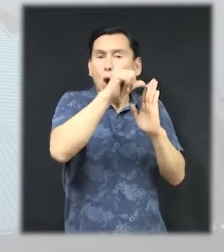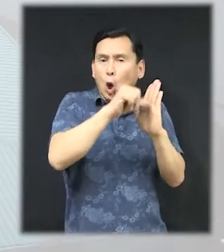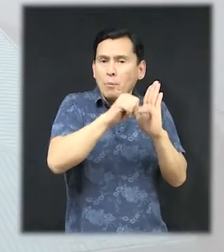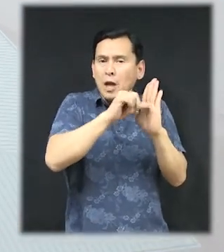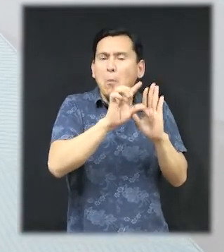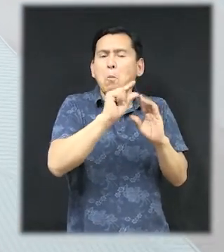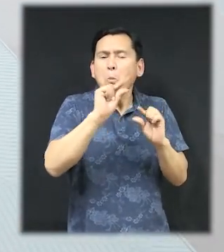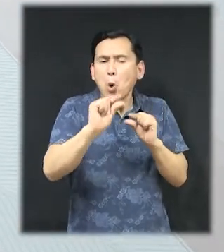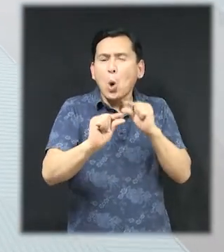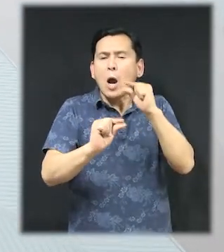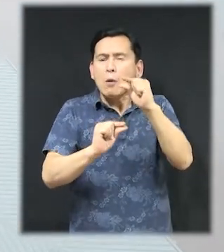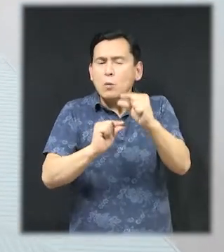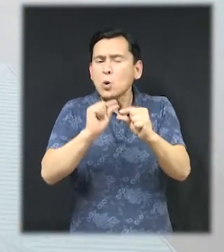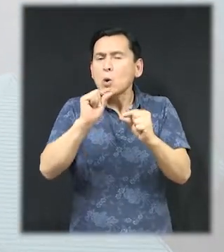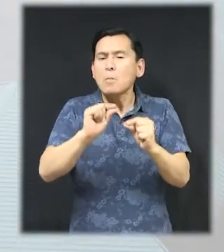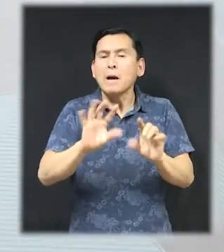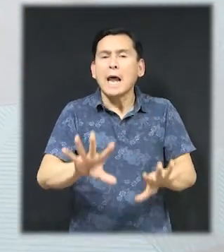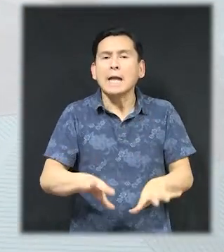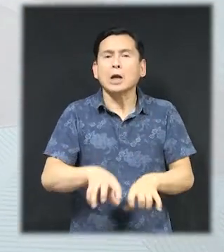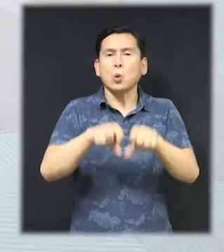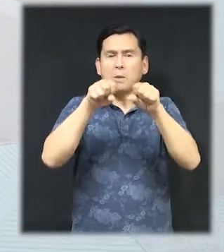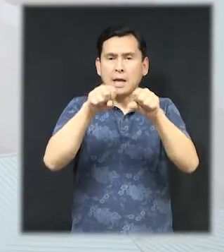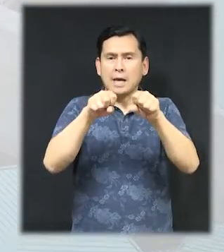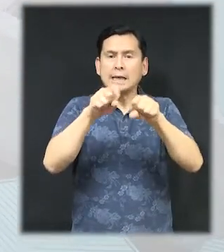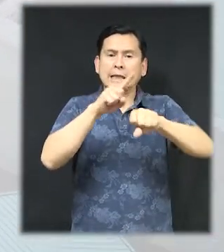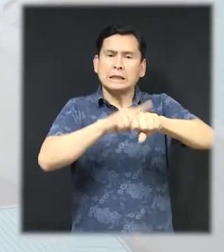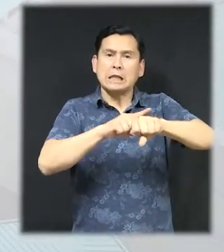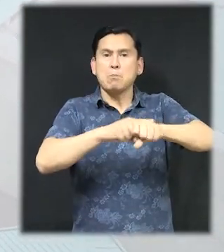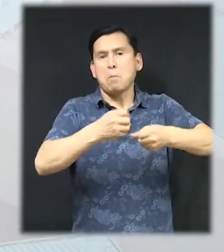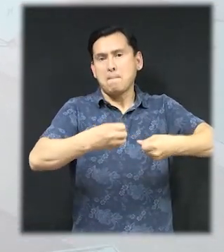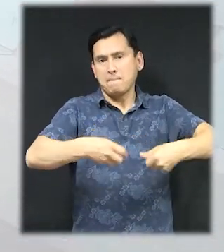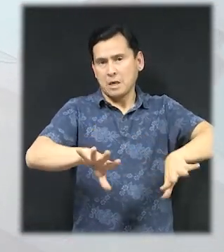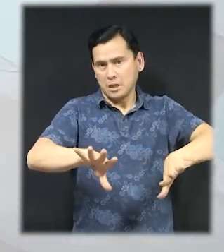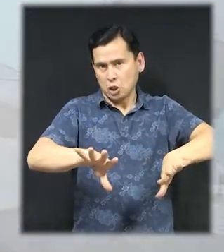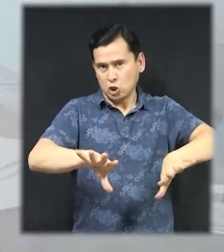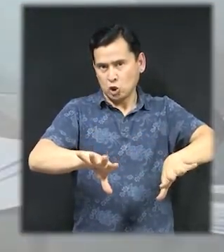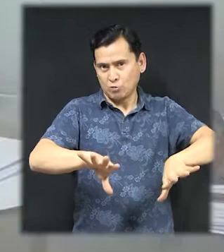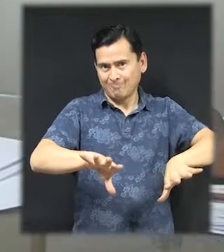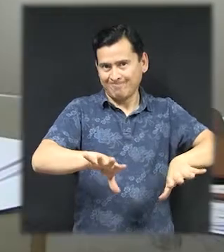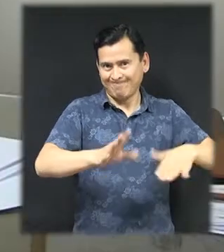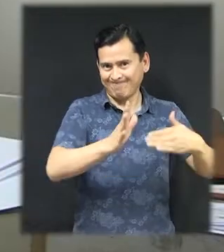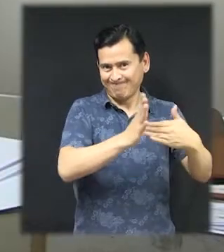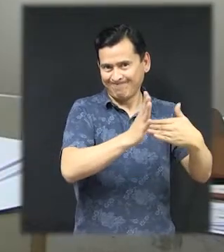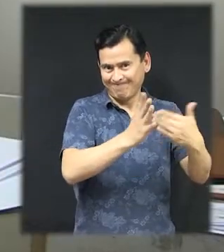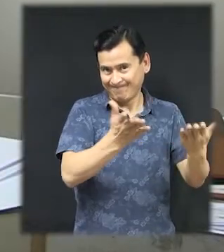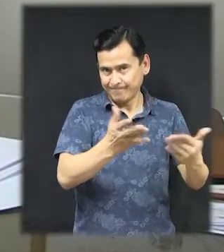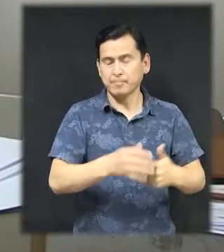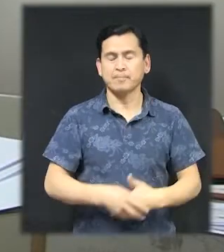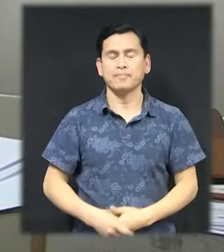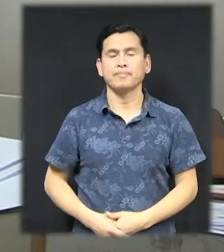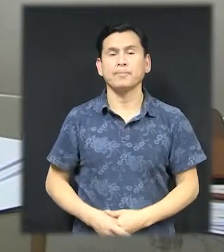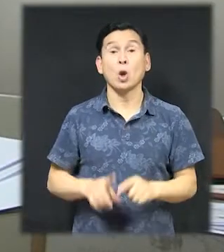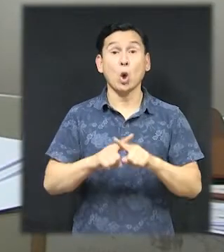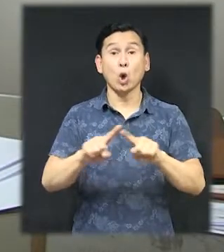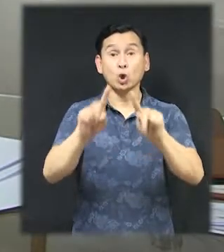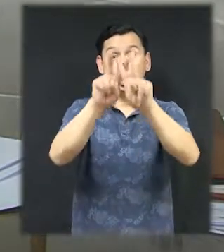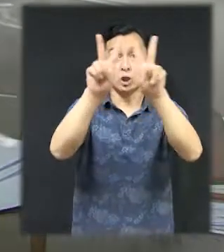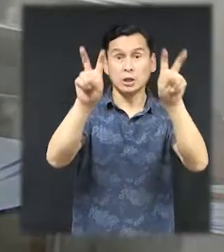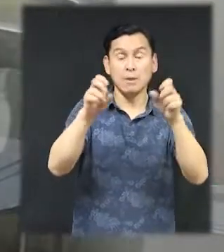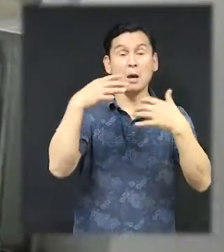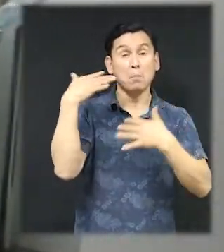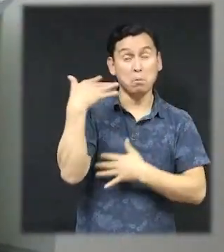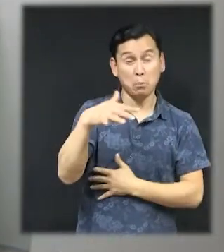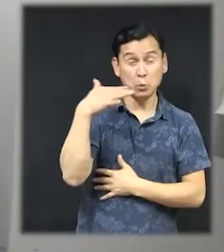a ir abriendo la cirugía electiva para tratar de recuperar el tiempo y la lista de espera que se nos